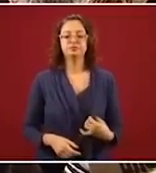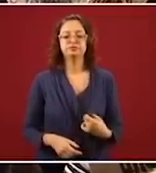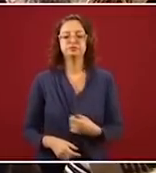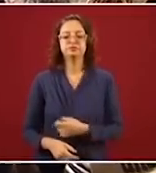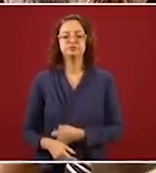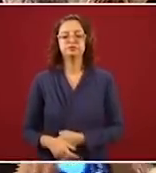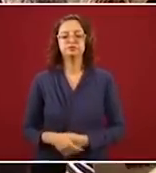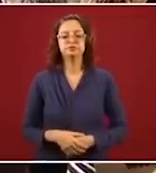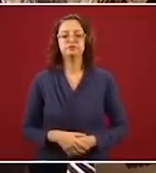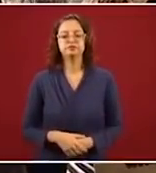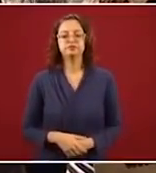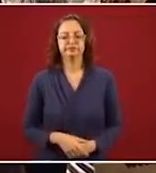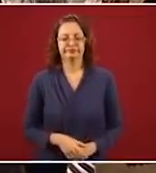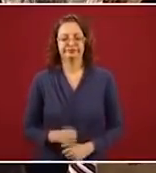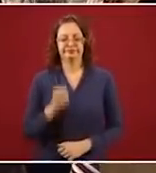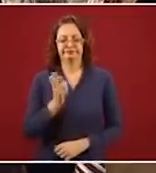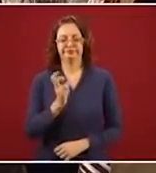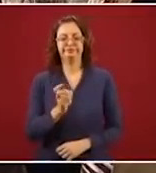Esa.